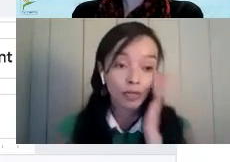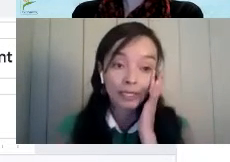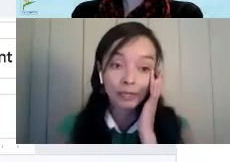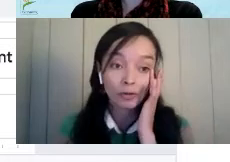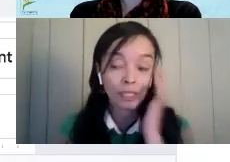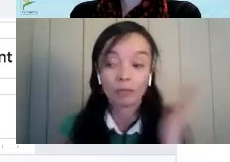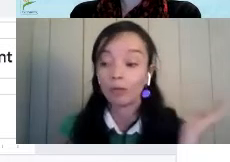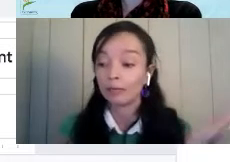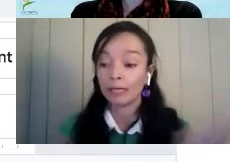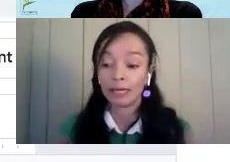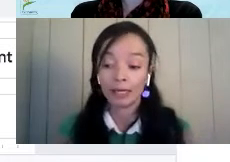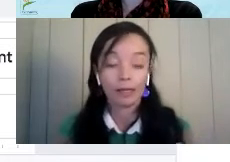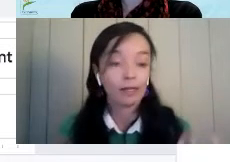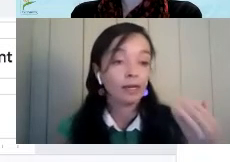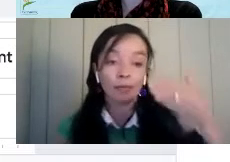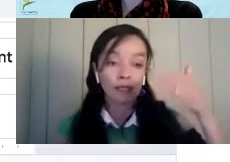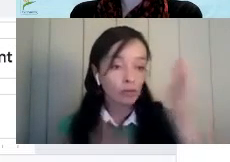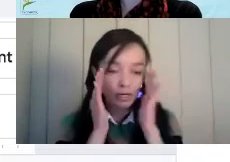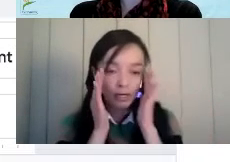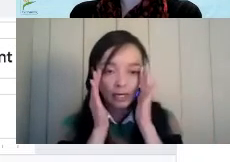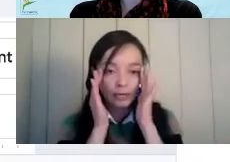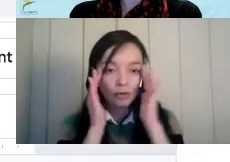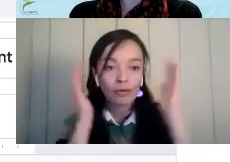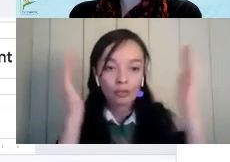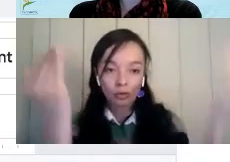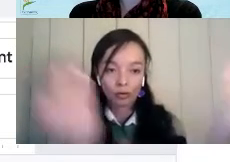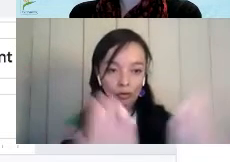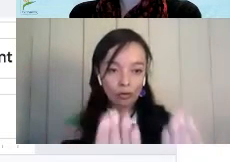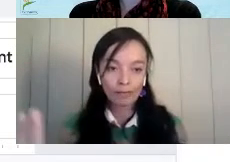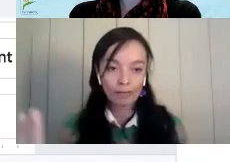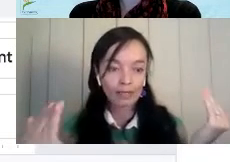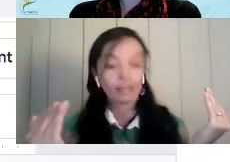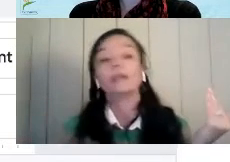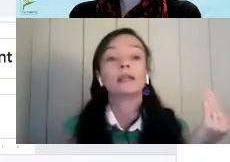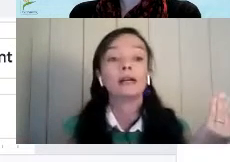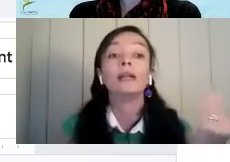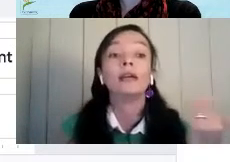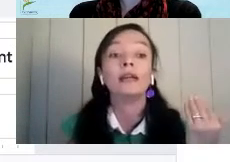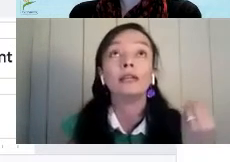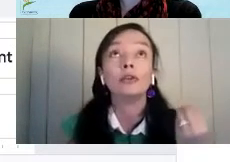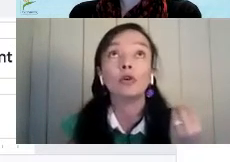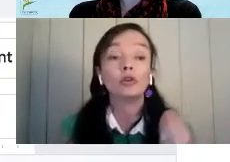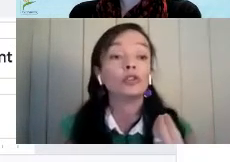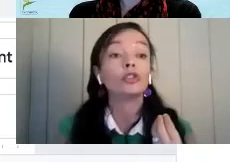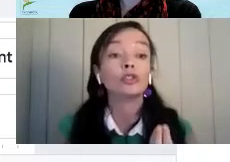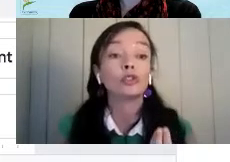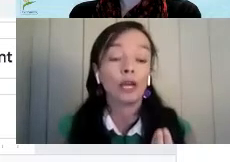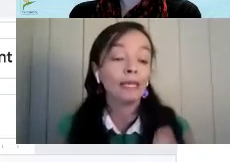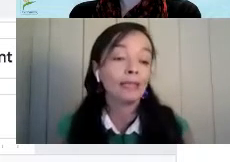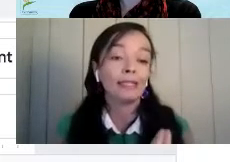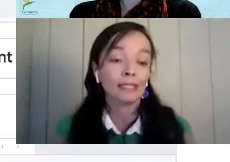visión del niño es muy limitada. El niño va a ver solo una parte. El niño conoce